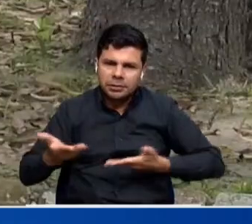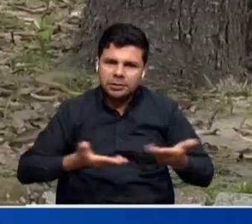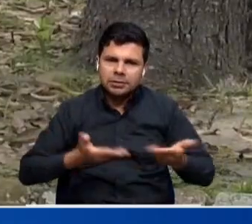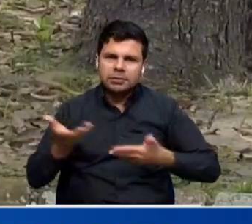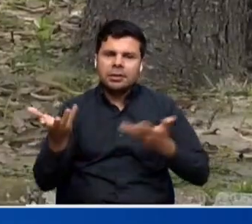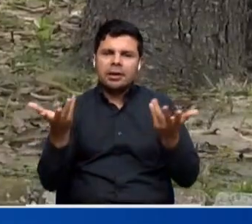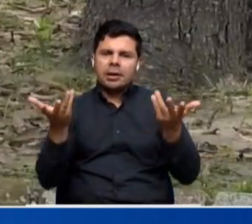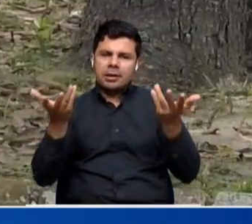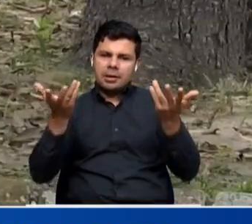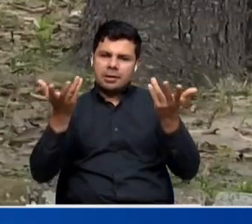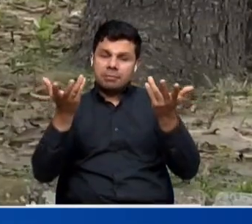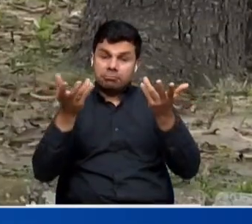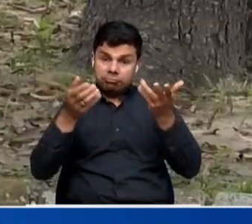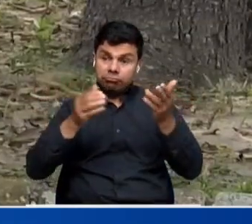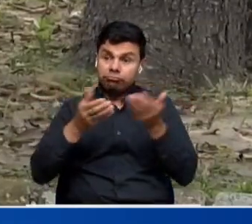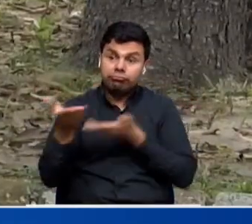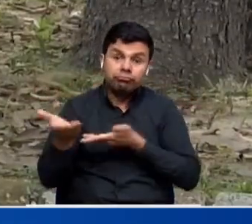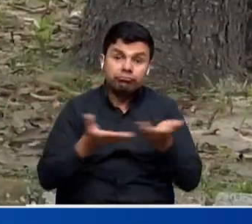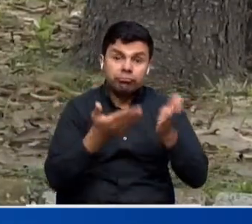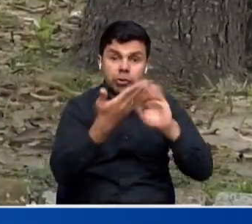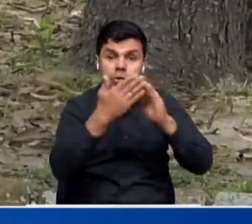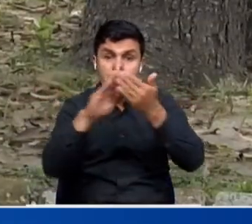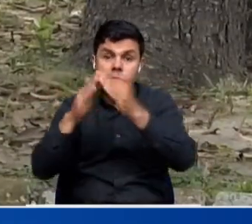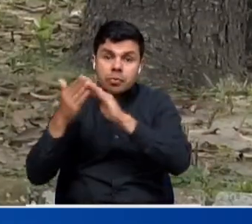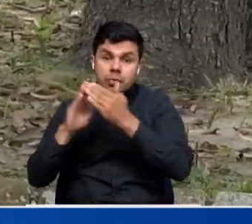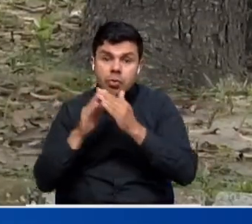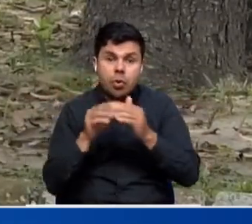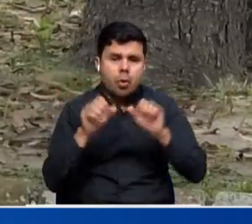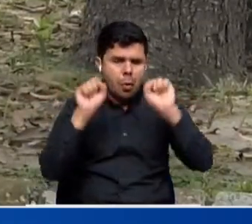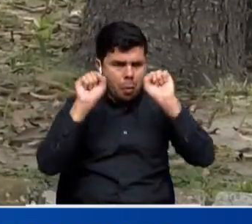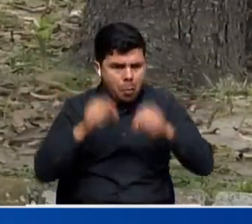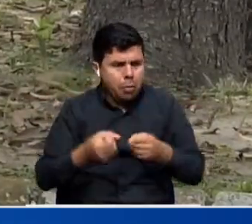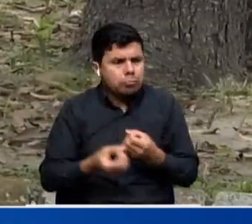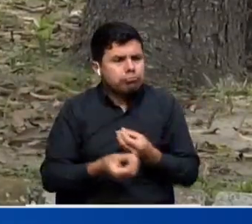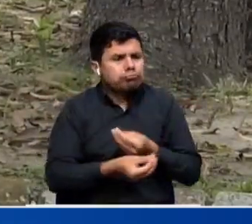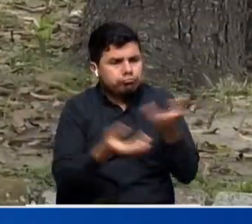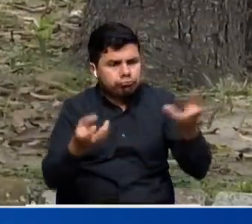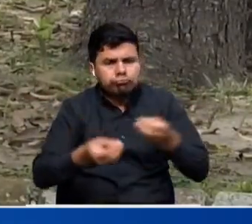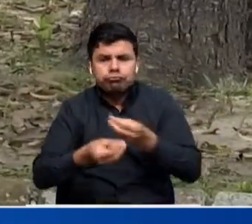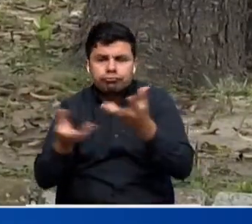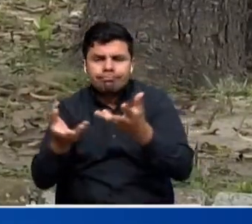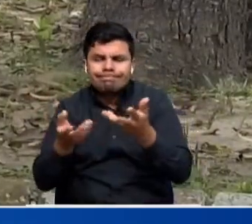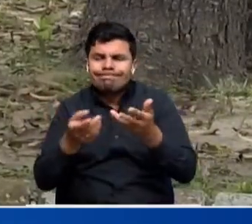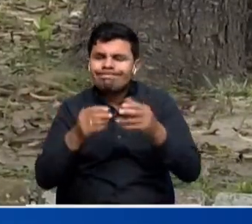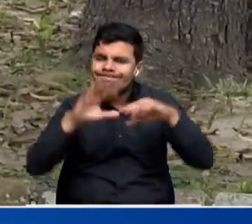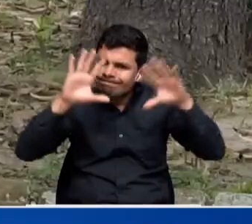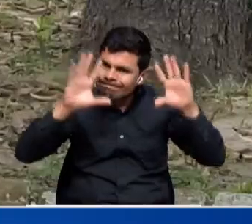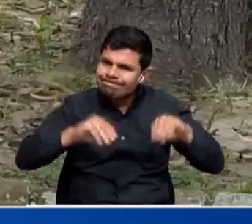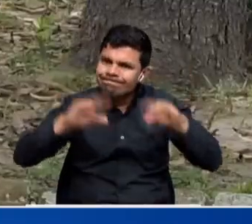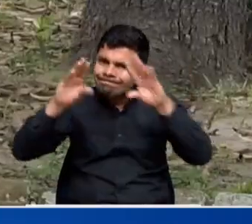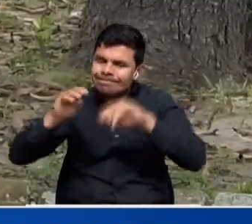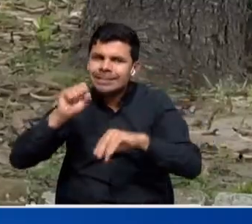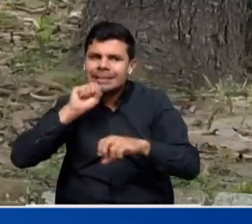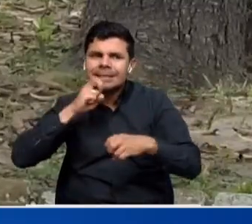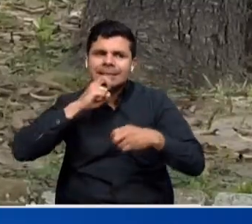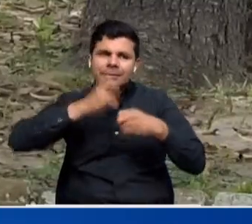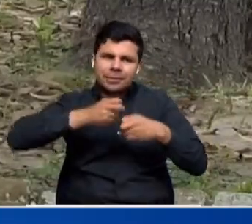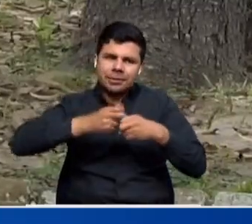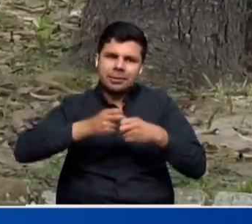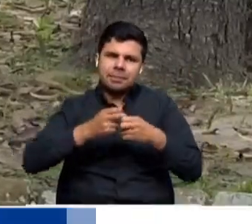lo que pueda generar un servicio a la comunidad para saber en qué grado de desabastecimiento puede estar el puerto petrolero. Espero en las